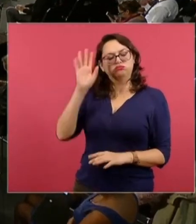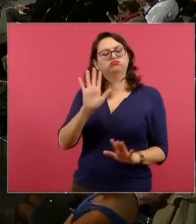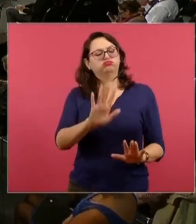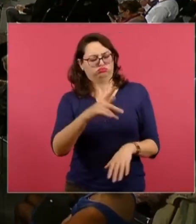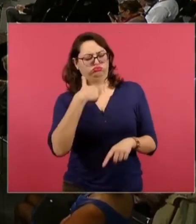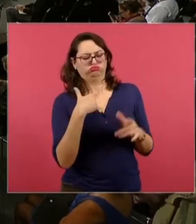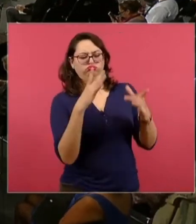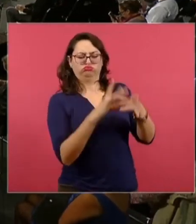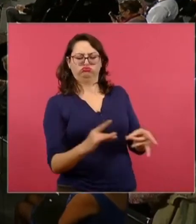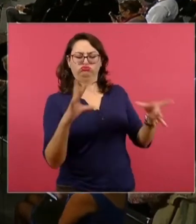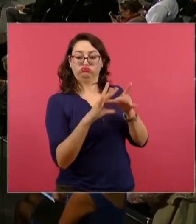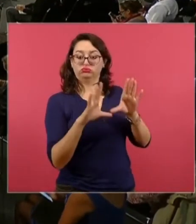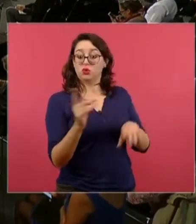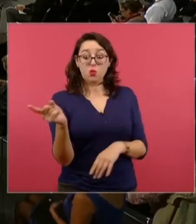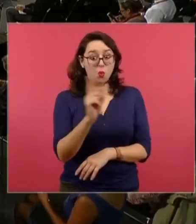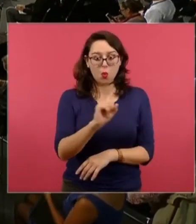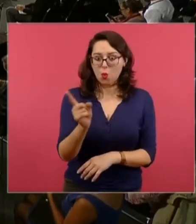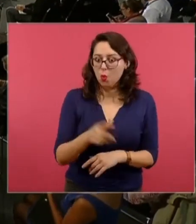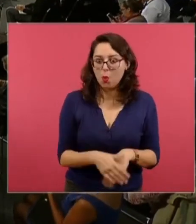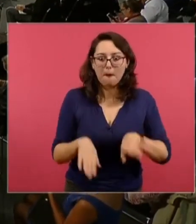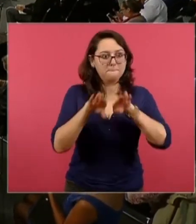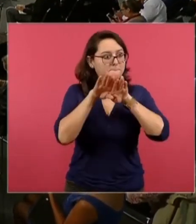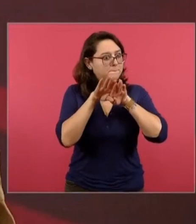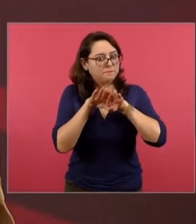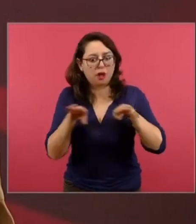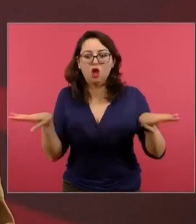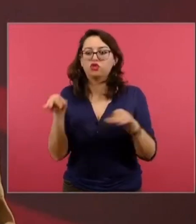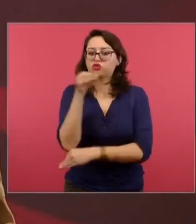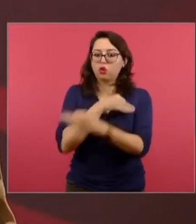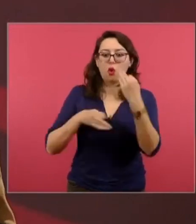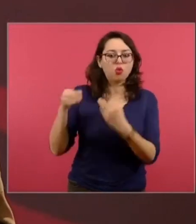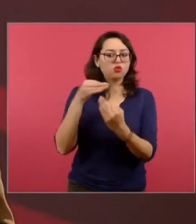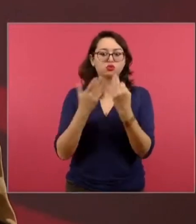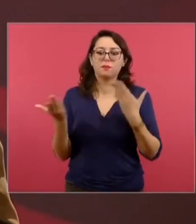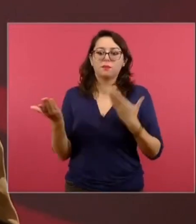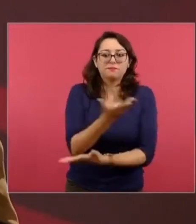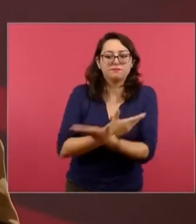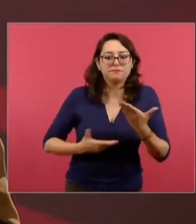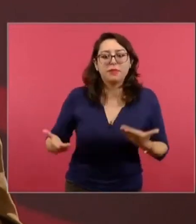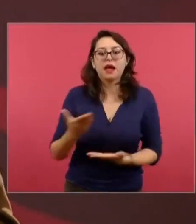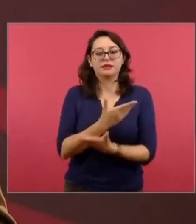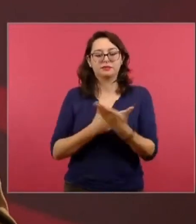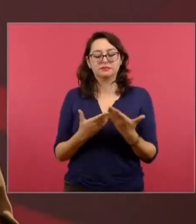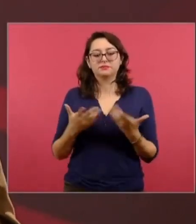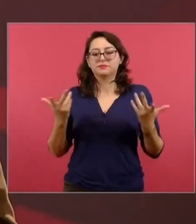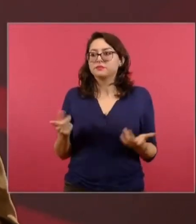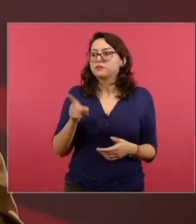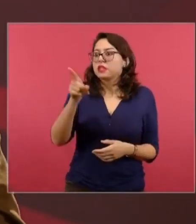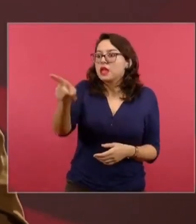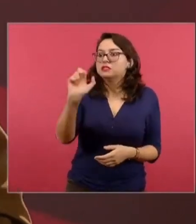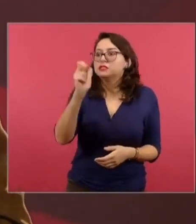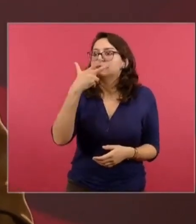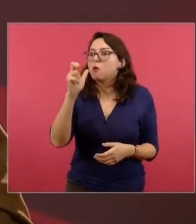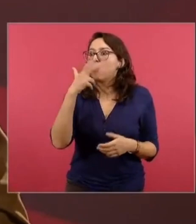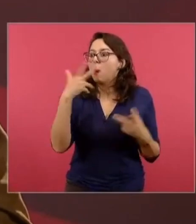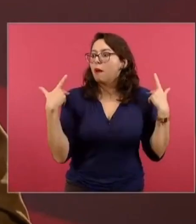cómo debía ser el material educativo, no. En una cuestión de horizontalidad, donde los saberes que tenía el maestro de Chihuahua